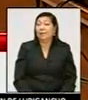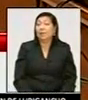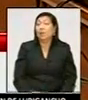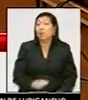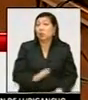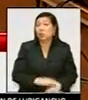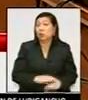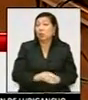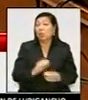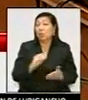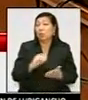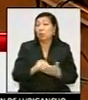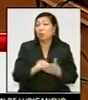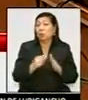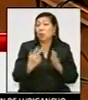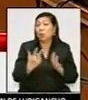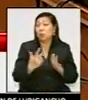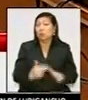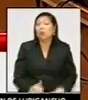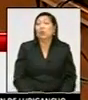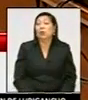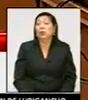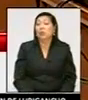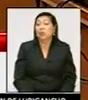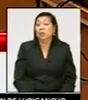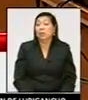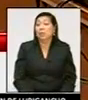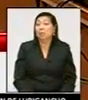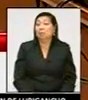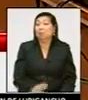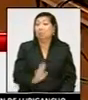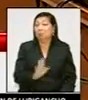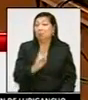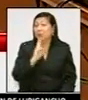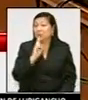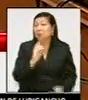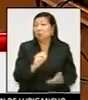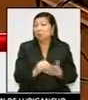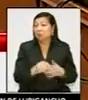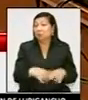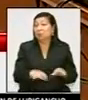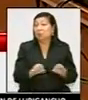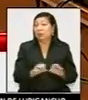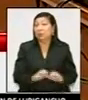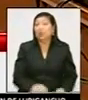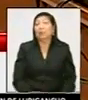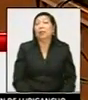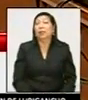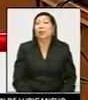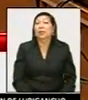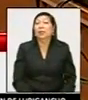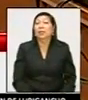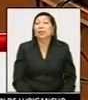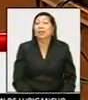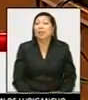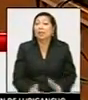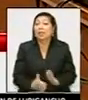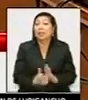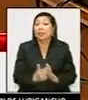Respecto al punto 8 de la observación, por su parte resulta importante tener en cuenta de la